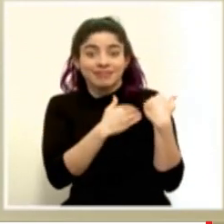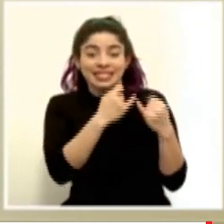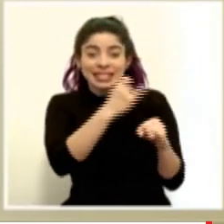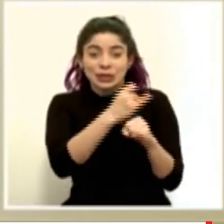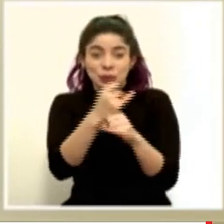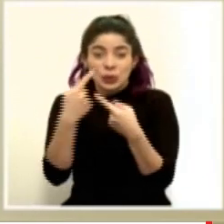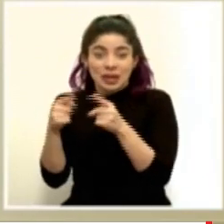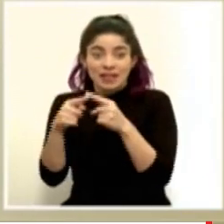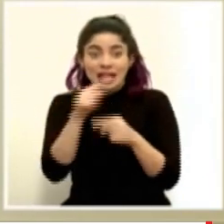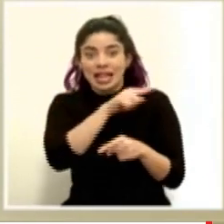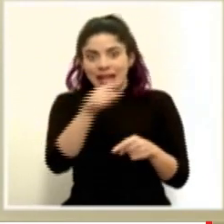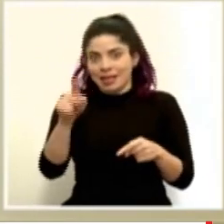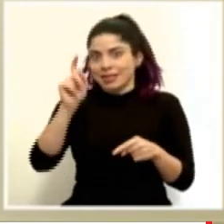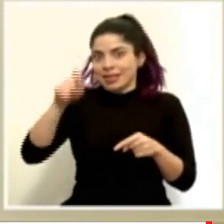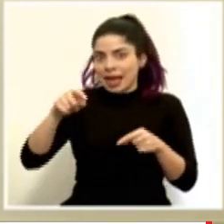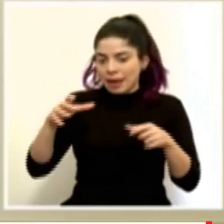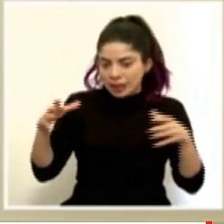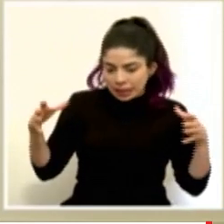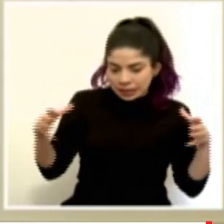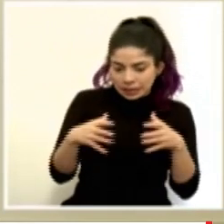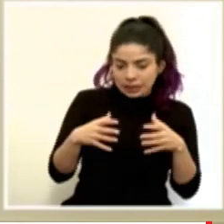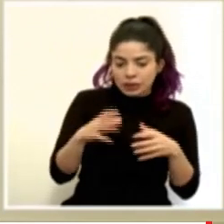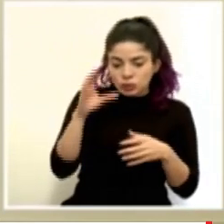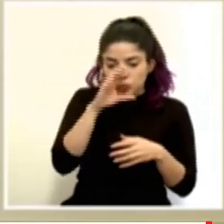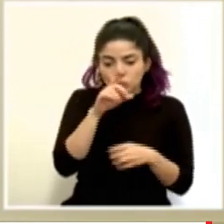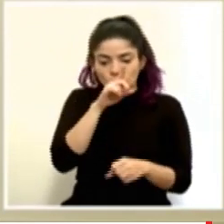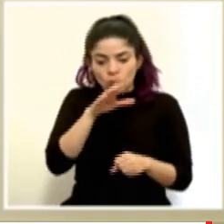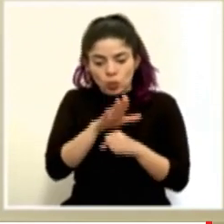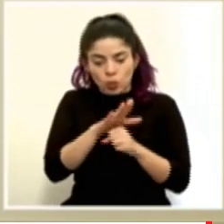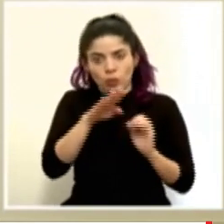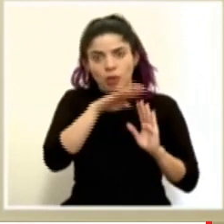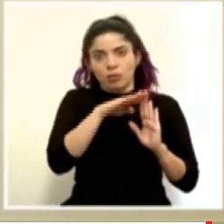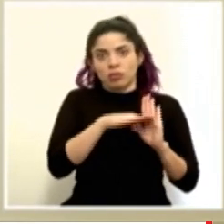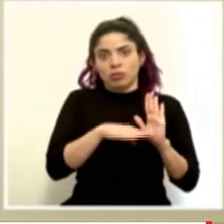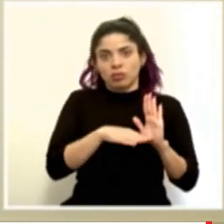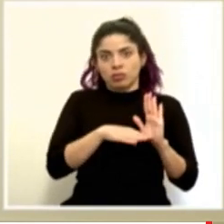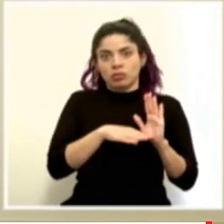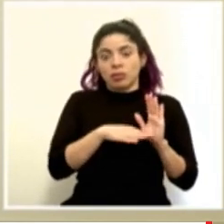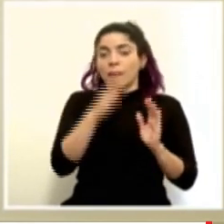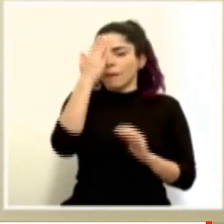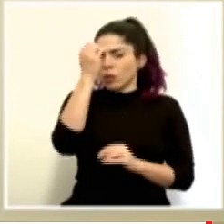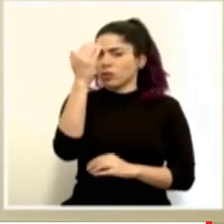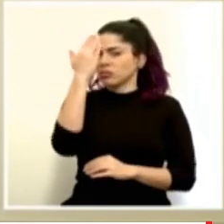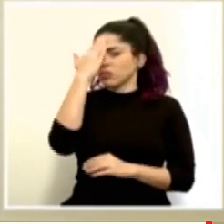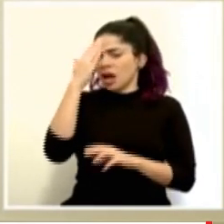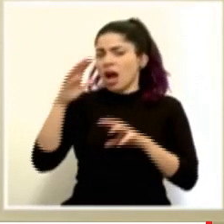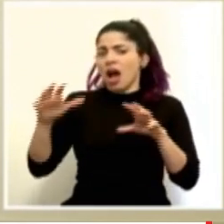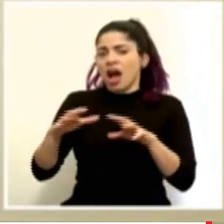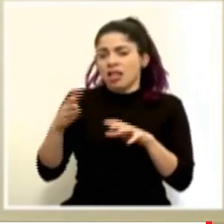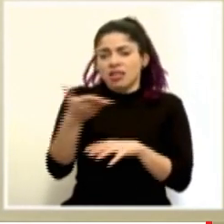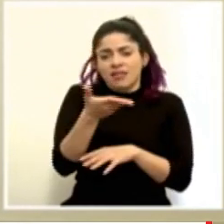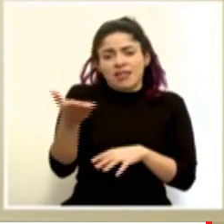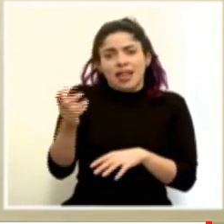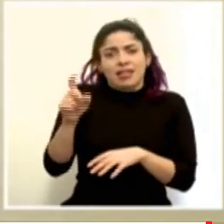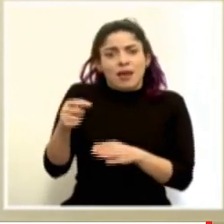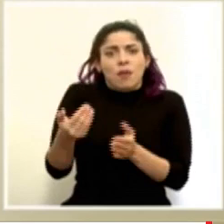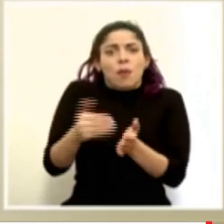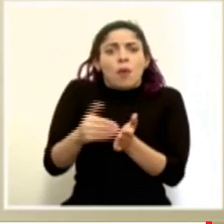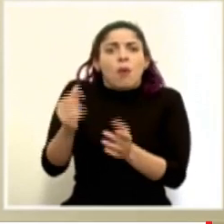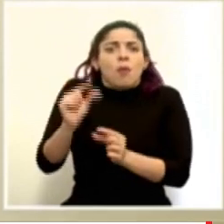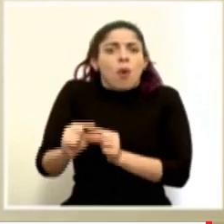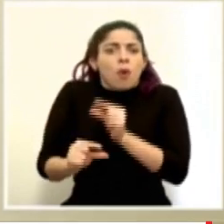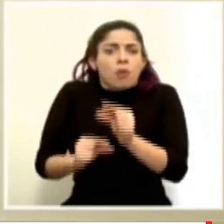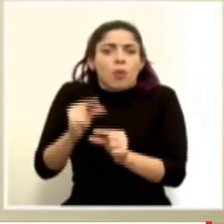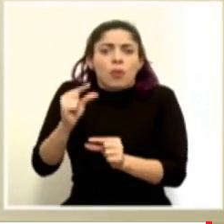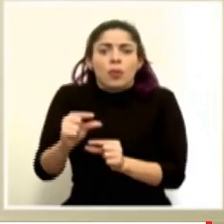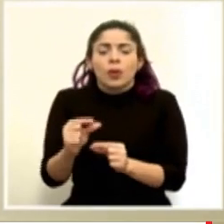diferentes instituciones se sumen en hacer cumplir los diferentes protocolos, porque sabemos que las actividades tienen que irse retomando. Es algo